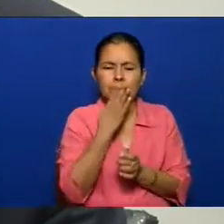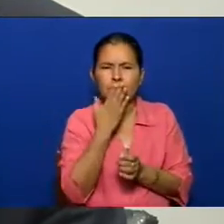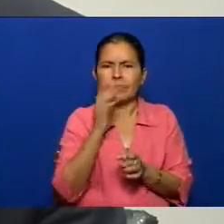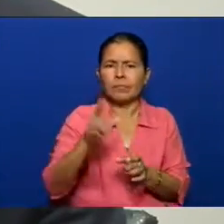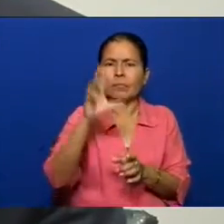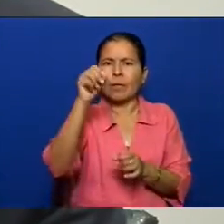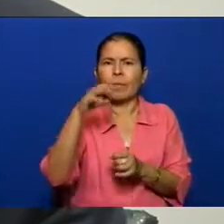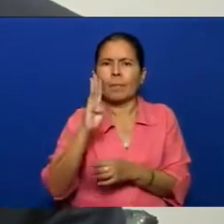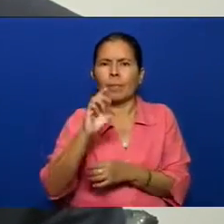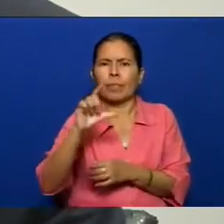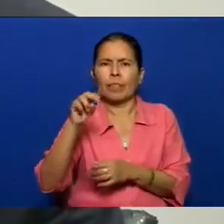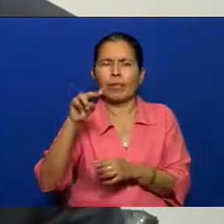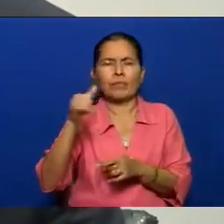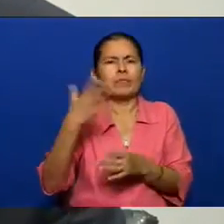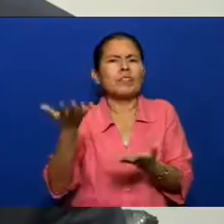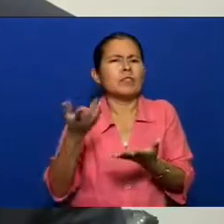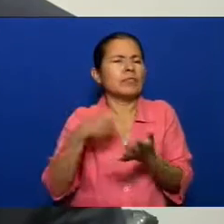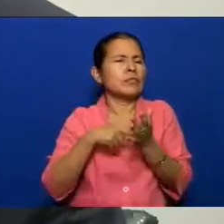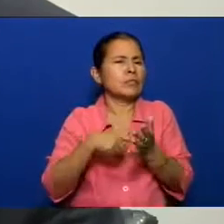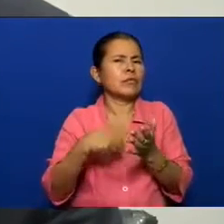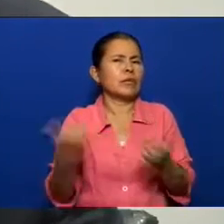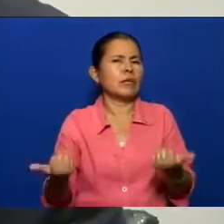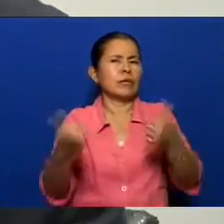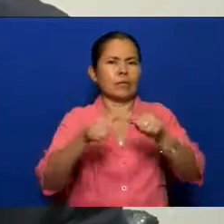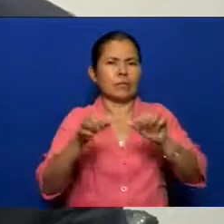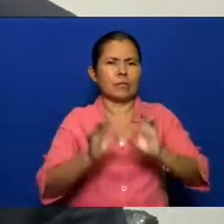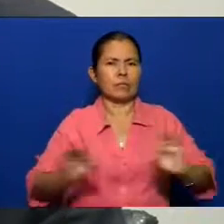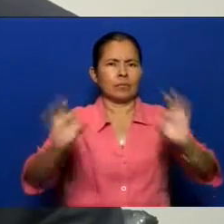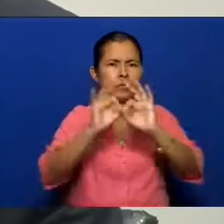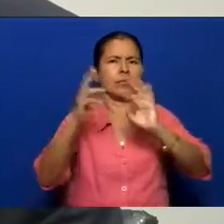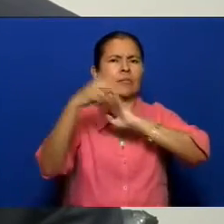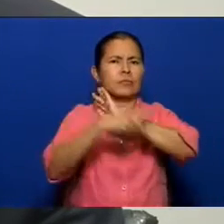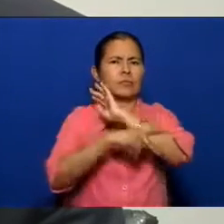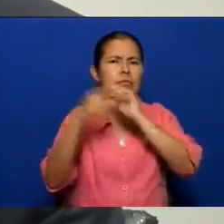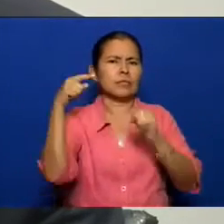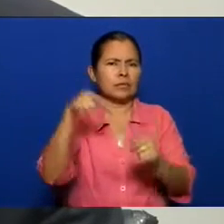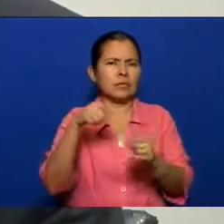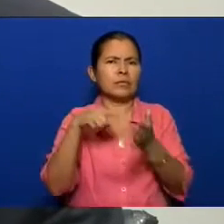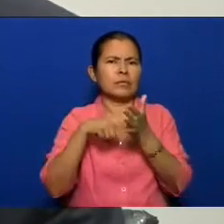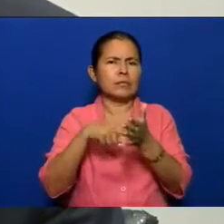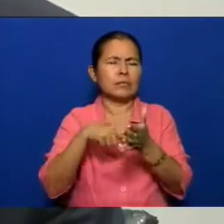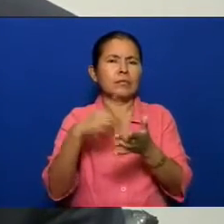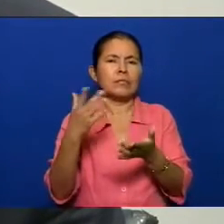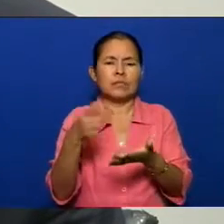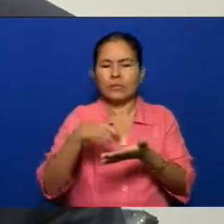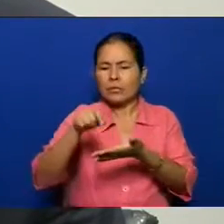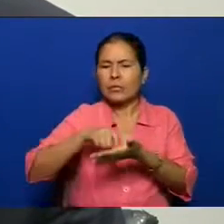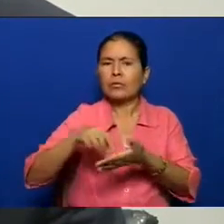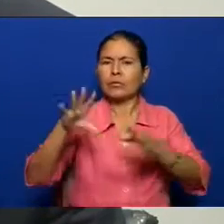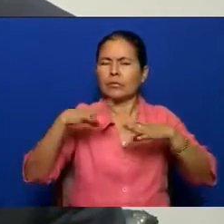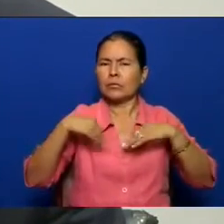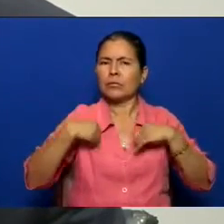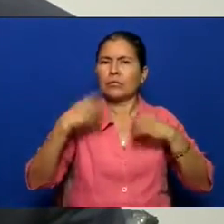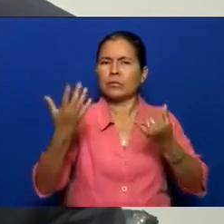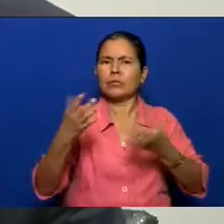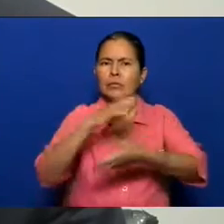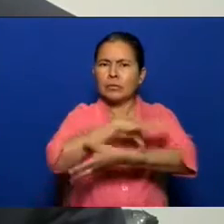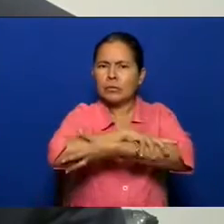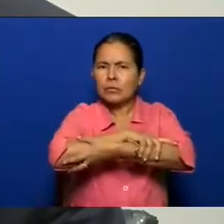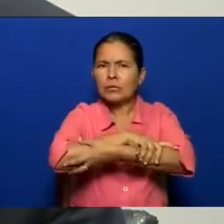bueno tener la posibilidad de firmar convenios. Aspiramos nosotros también a establecer las líneas de